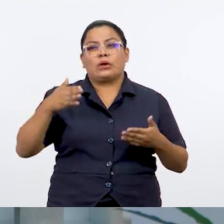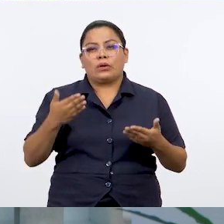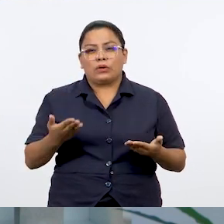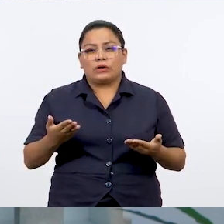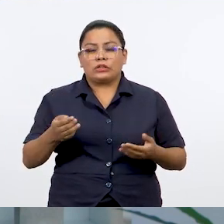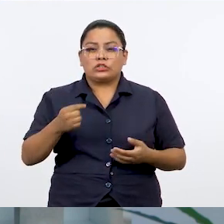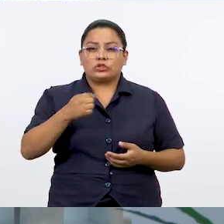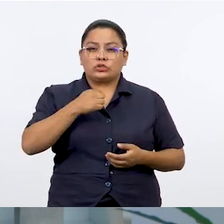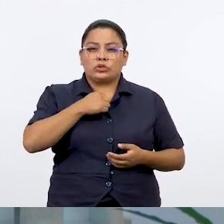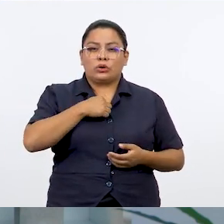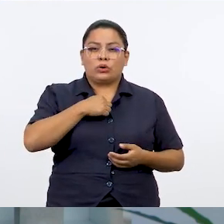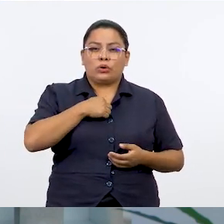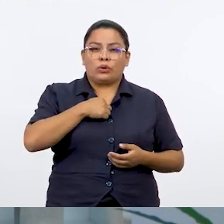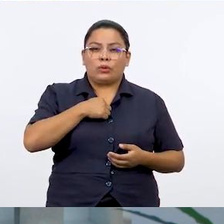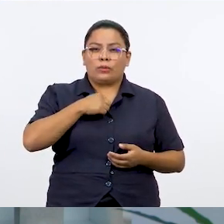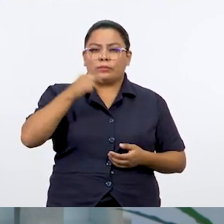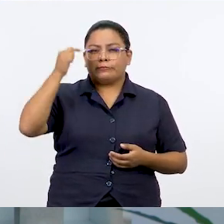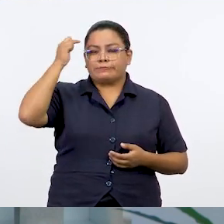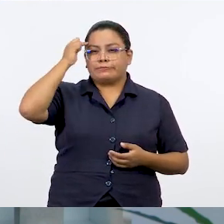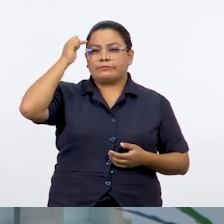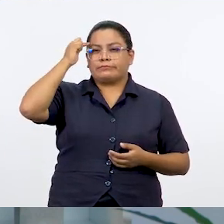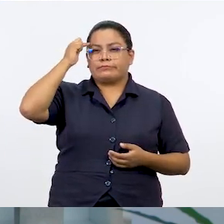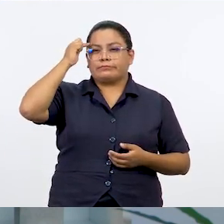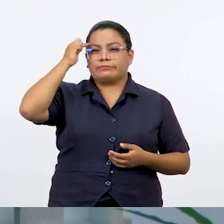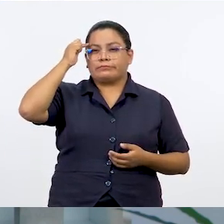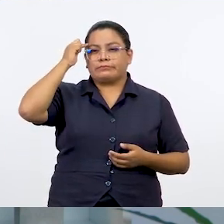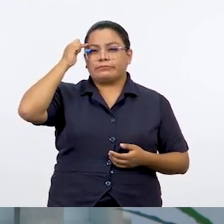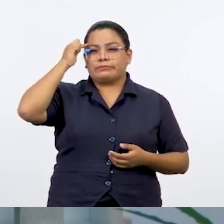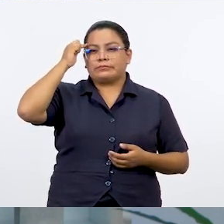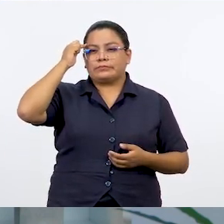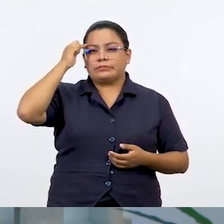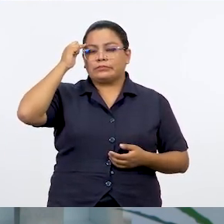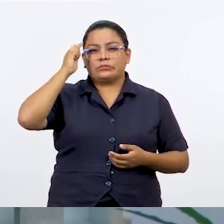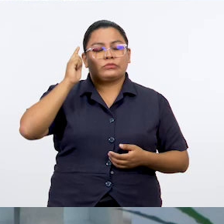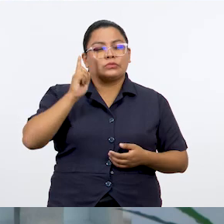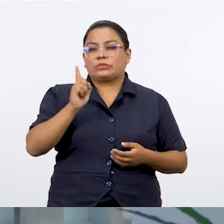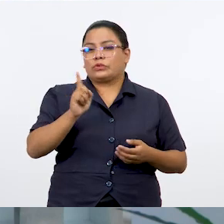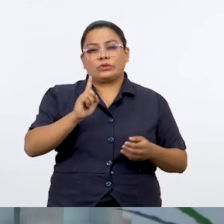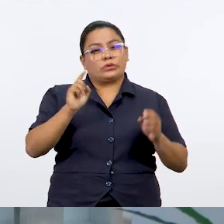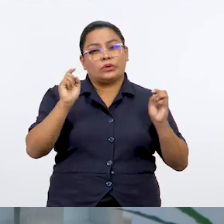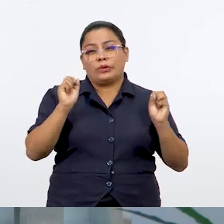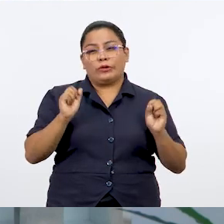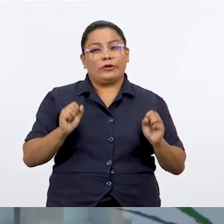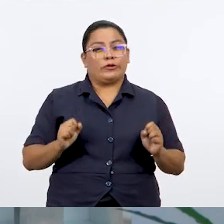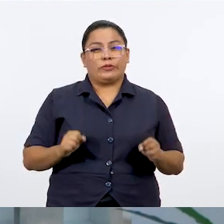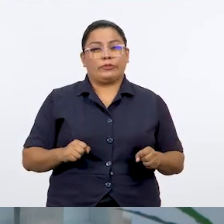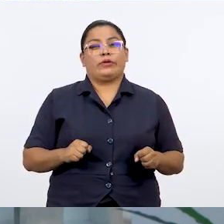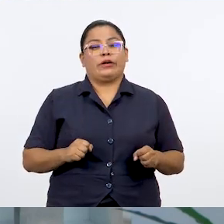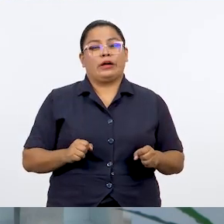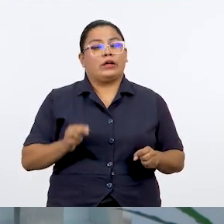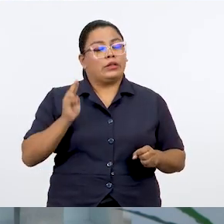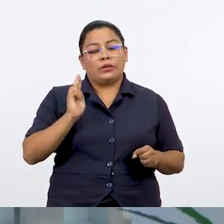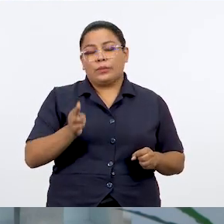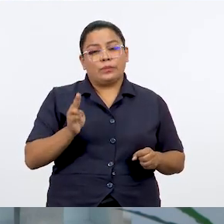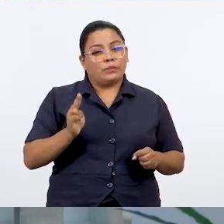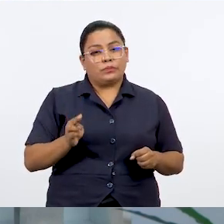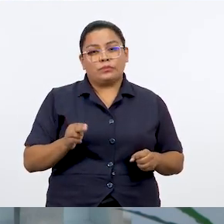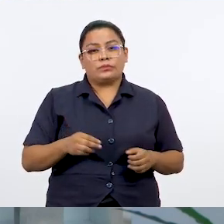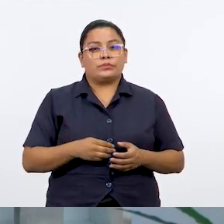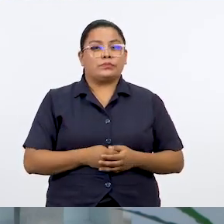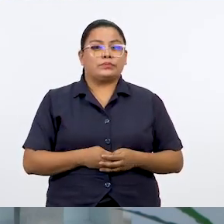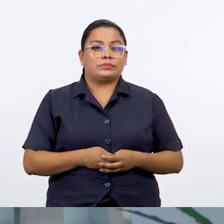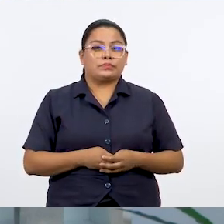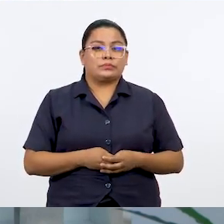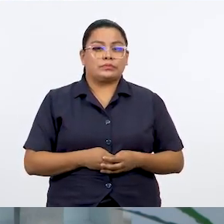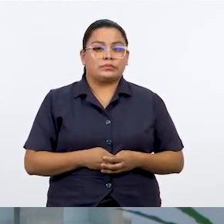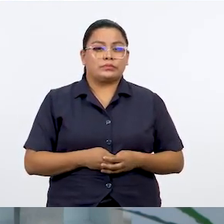me voy aquí al cálculo, pues seguramente no me alcanzaría o no le daría a todos la misma cantidad. Sí, porque tendrías que ir